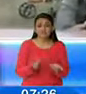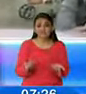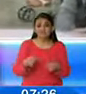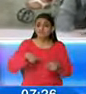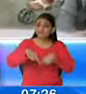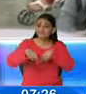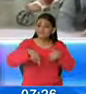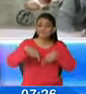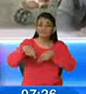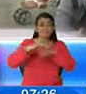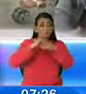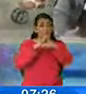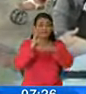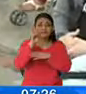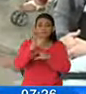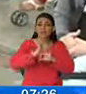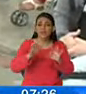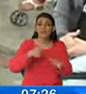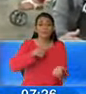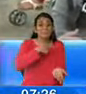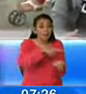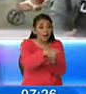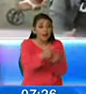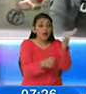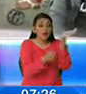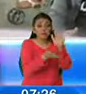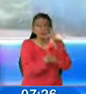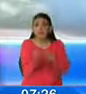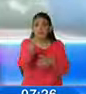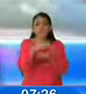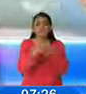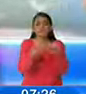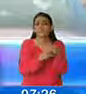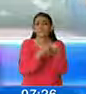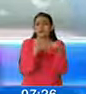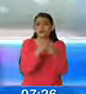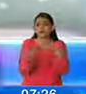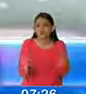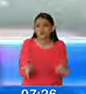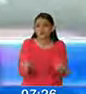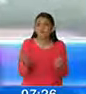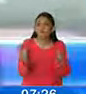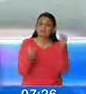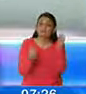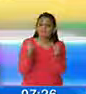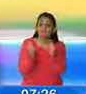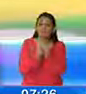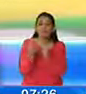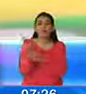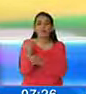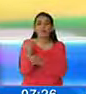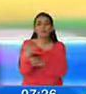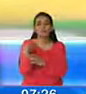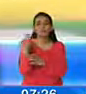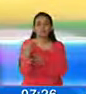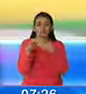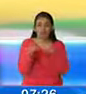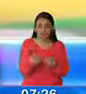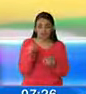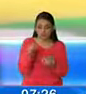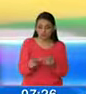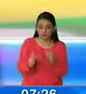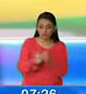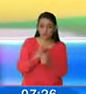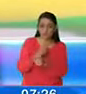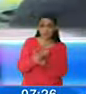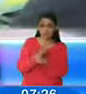transporte accesible. A mí me toca pagar transporte para que lo lleven a la oficina. Los conductores van acompañados de jóvenes voluntarios para asistir a las personas